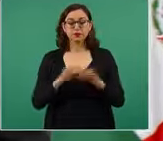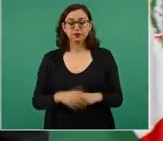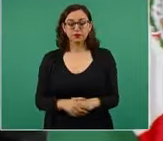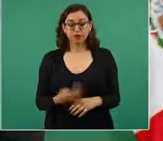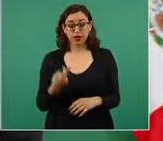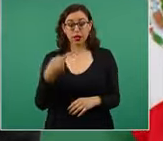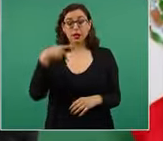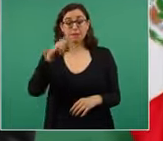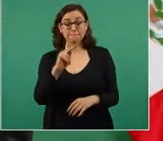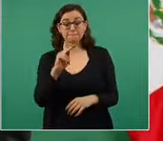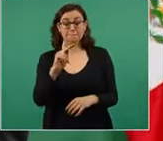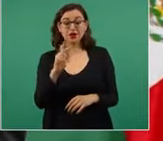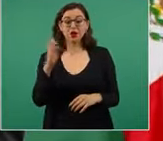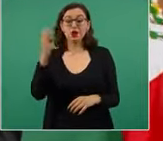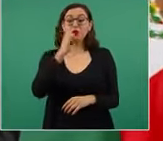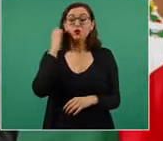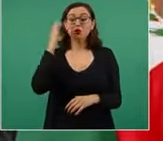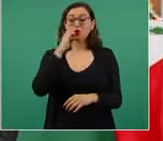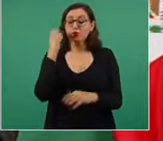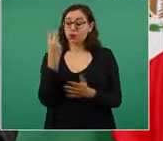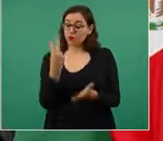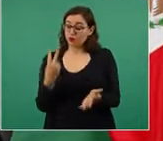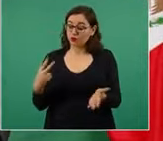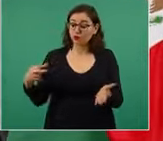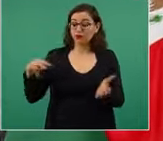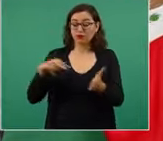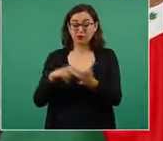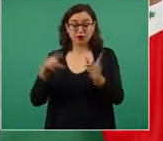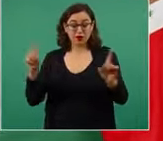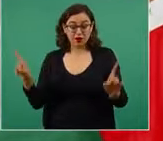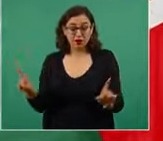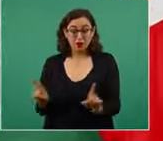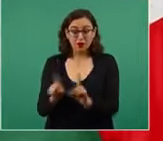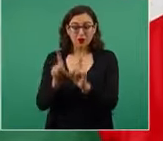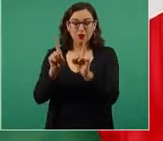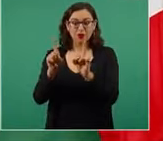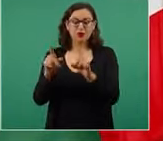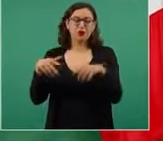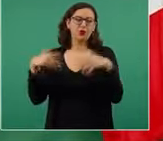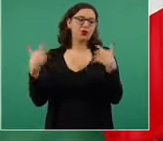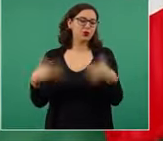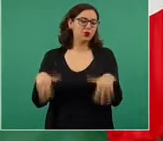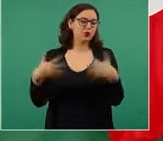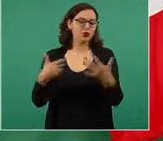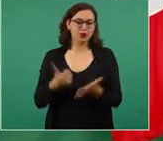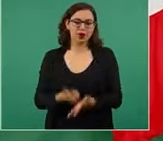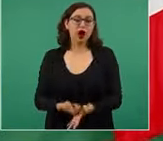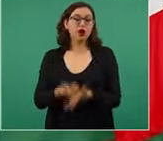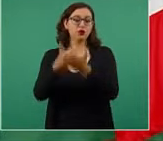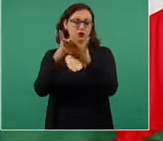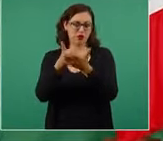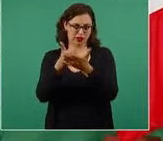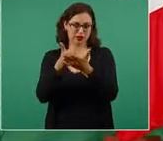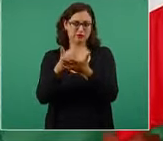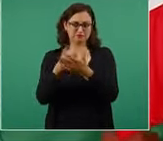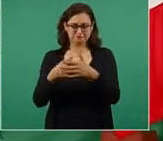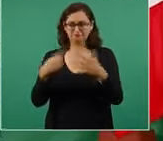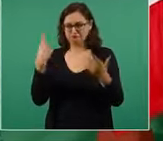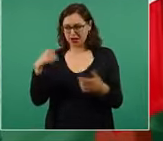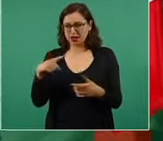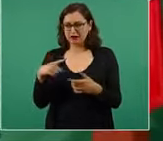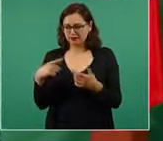en la escuela va a ayudarnos a hacer una valoración de